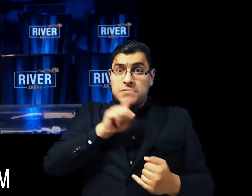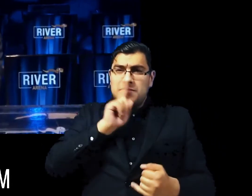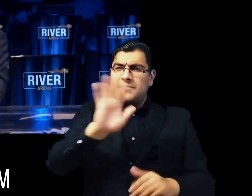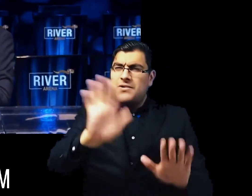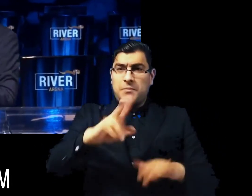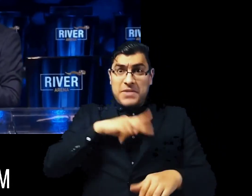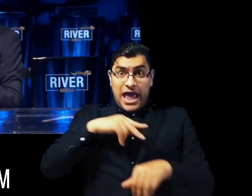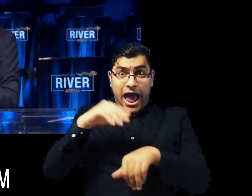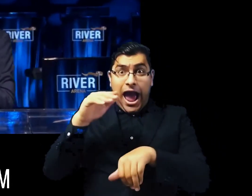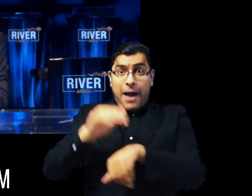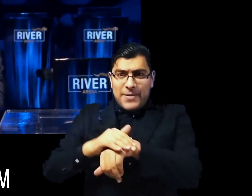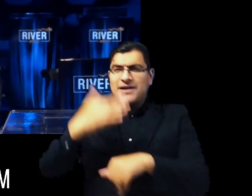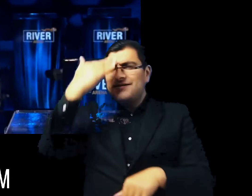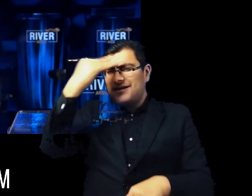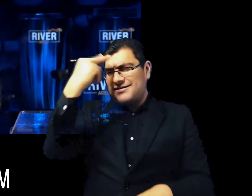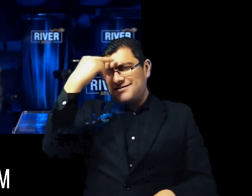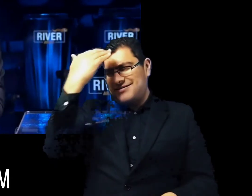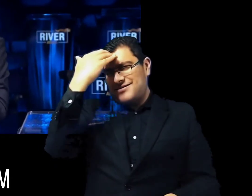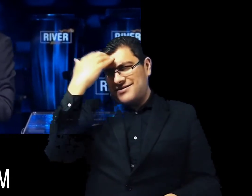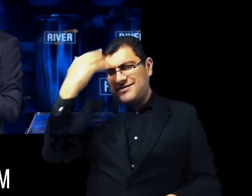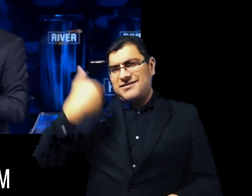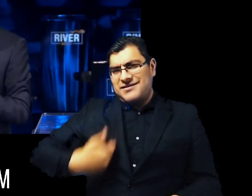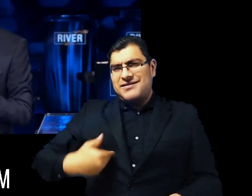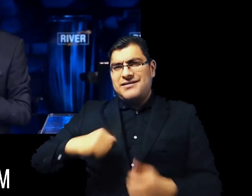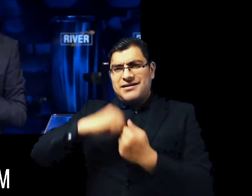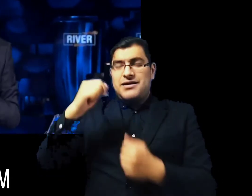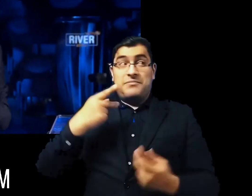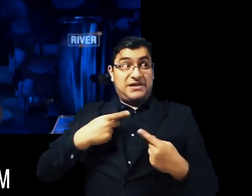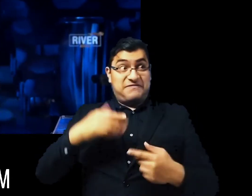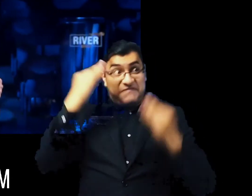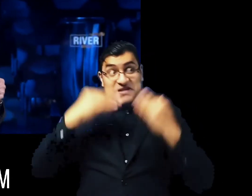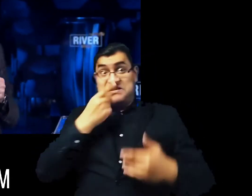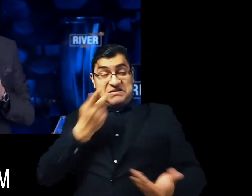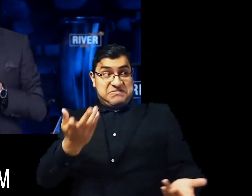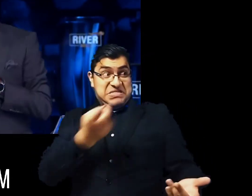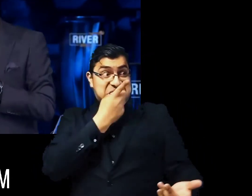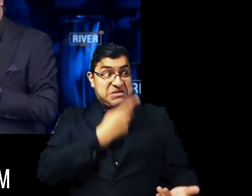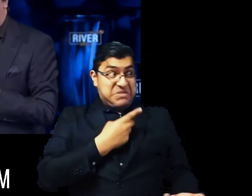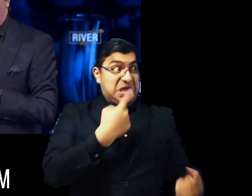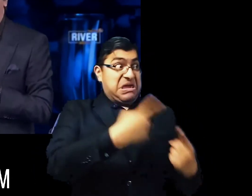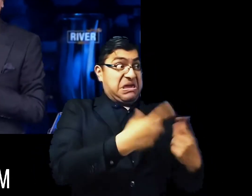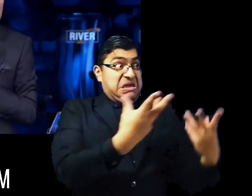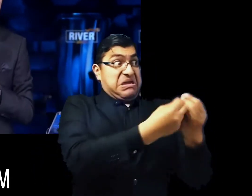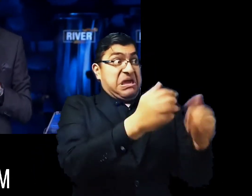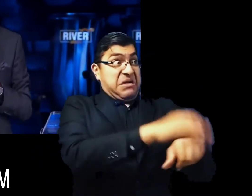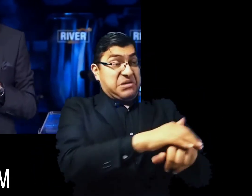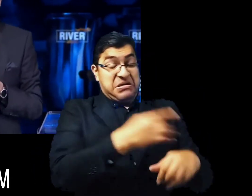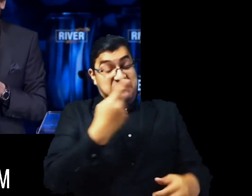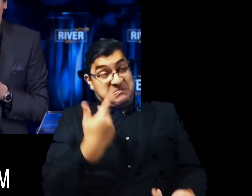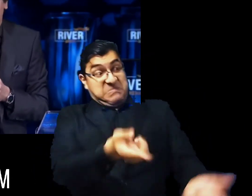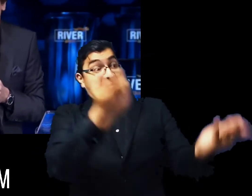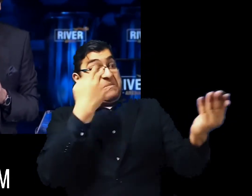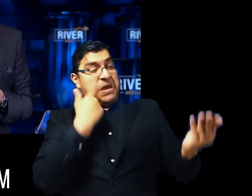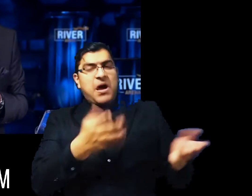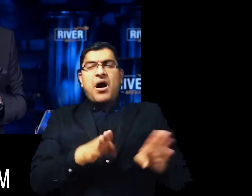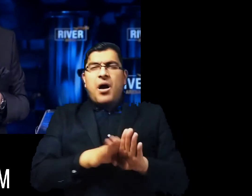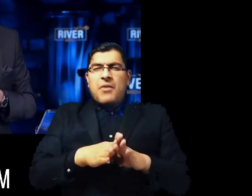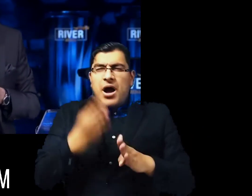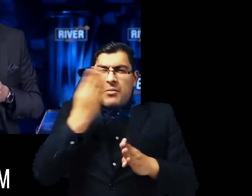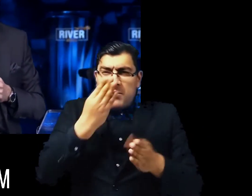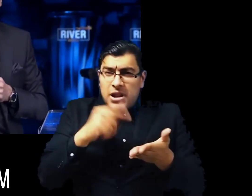amigos. Aun cuando los fariseos dicen, ¡ja! Dime con quién andas y te diré quién eres. Lo dicen como si fuera una frase